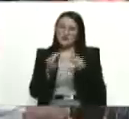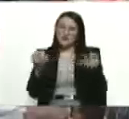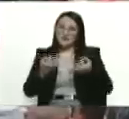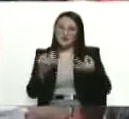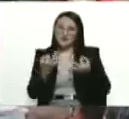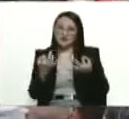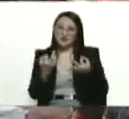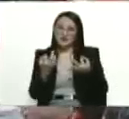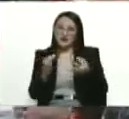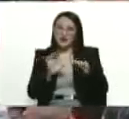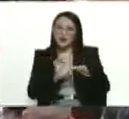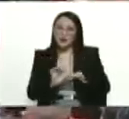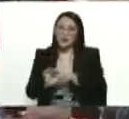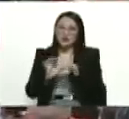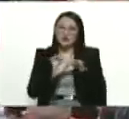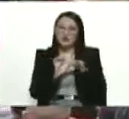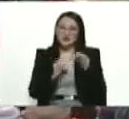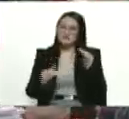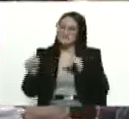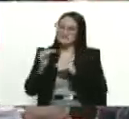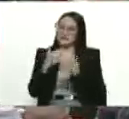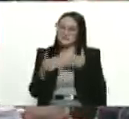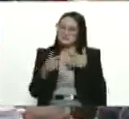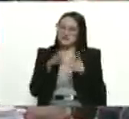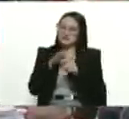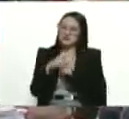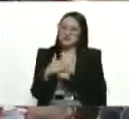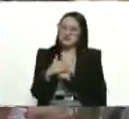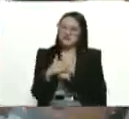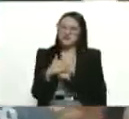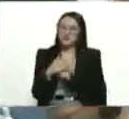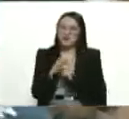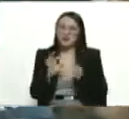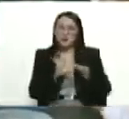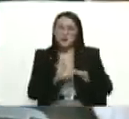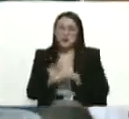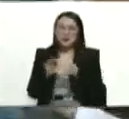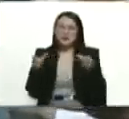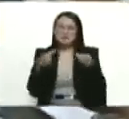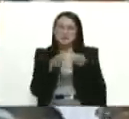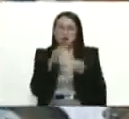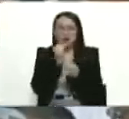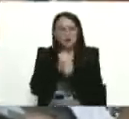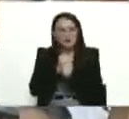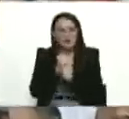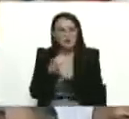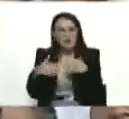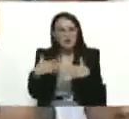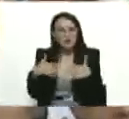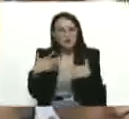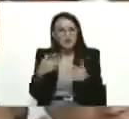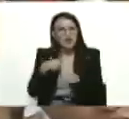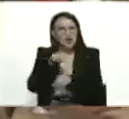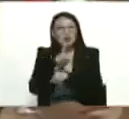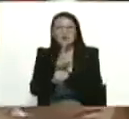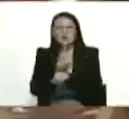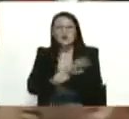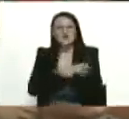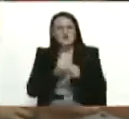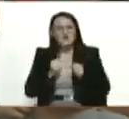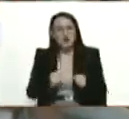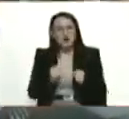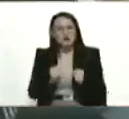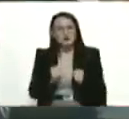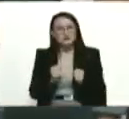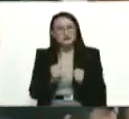verdadera, la unidad por encima de las circunstancias, la unidad colectiva de trabajo. Es la única fuerza que nos va